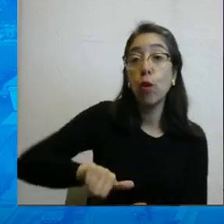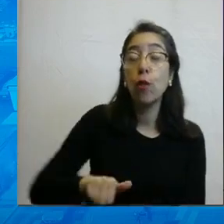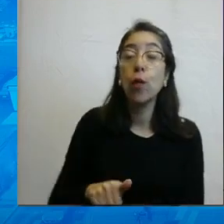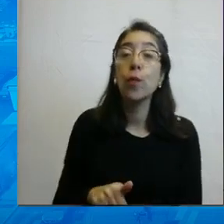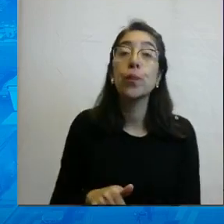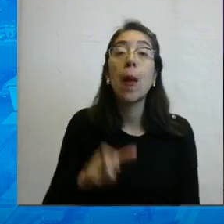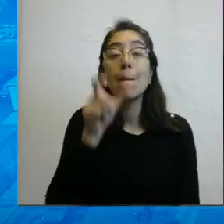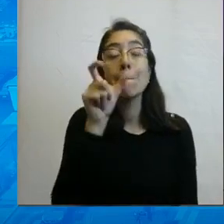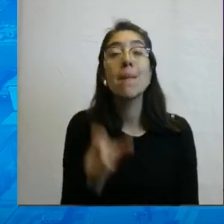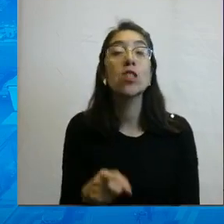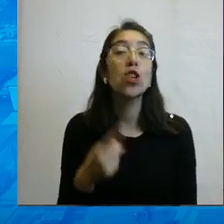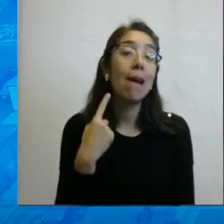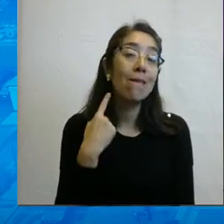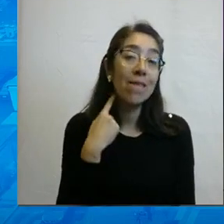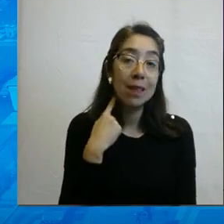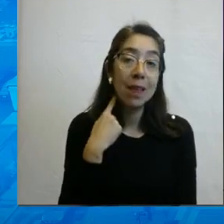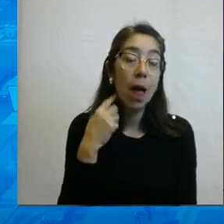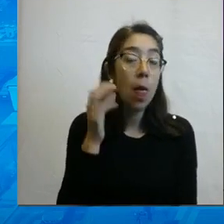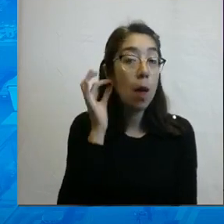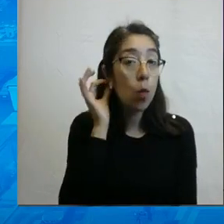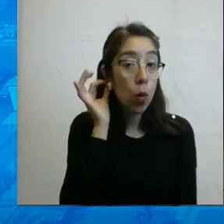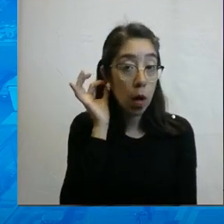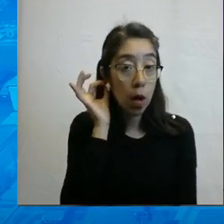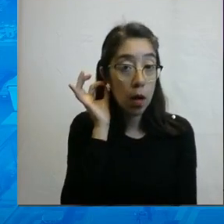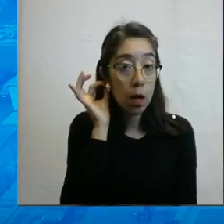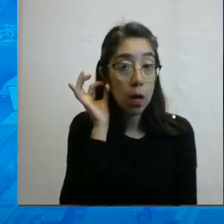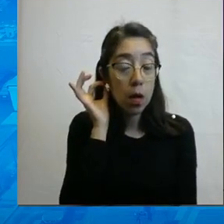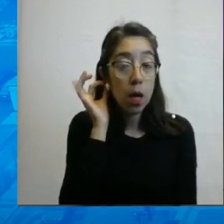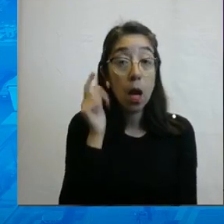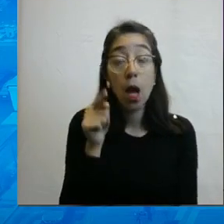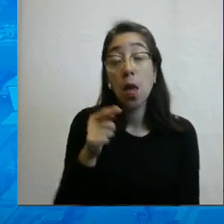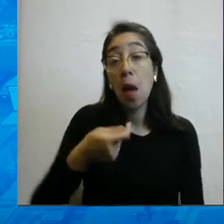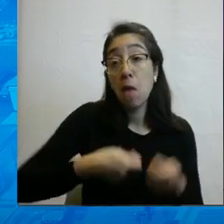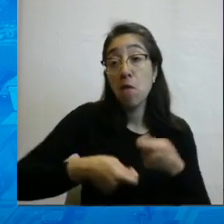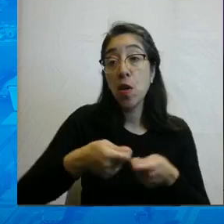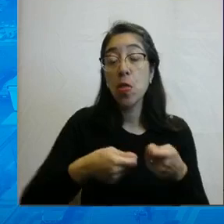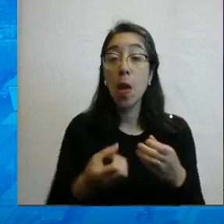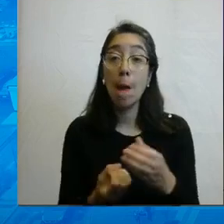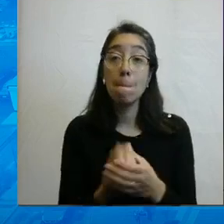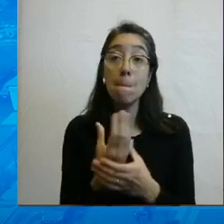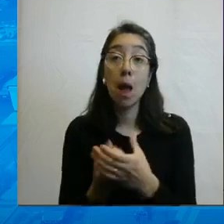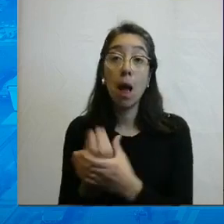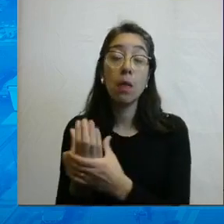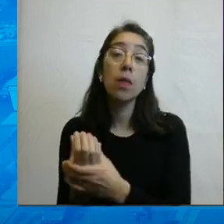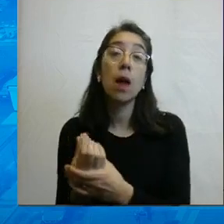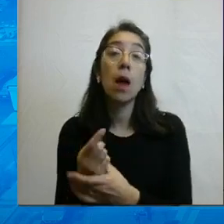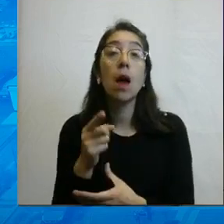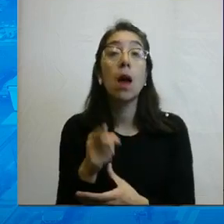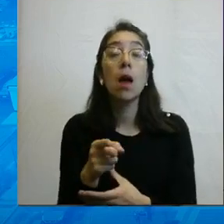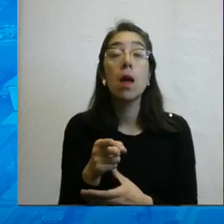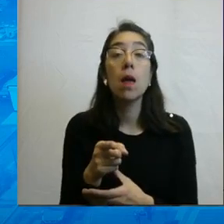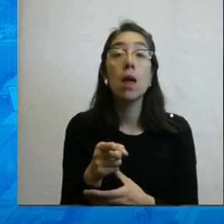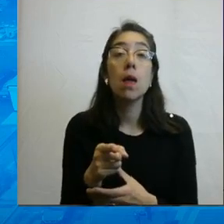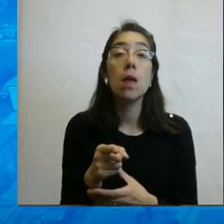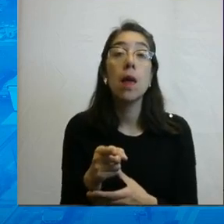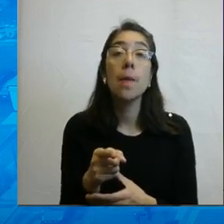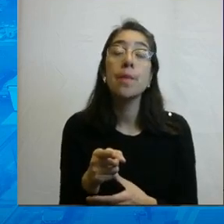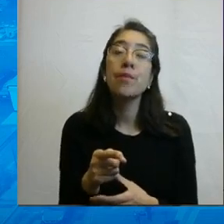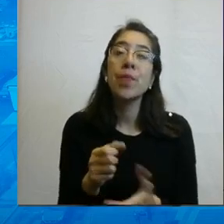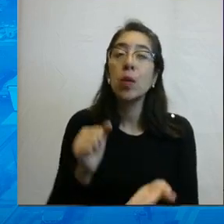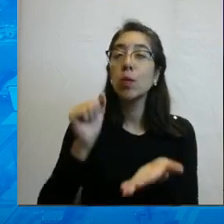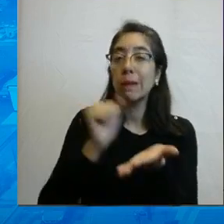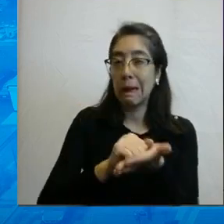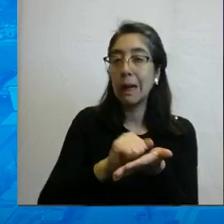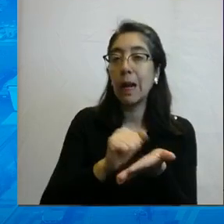que se desarrollaba en el ámbito de venta y reproducción de plantas, hizo resaltar la poca o nula seguridad de la vigilancia en estos días de